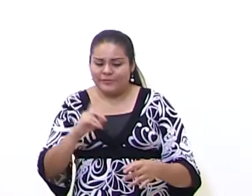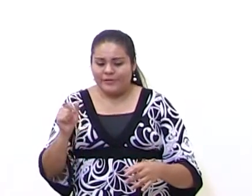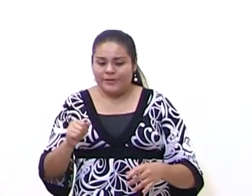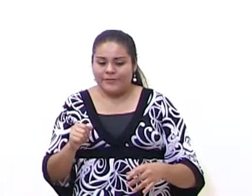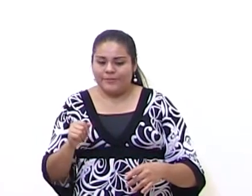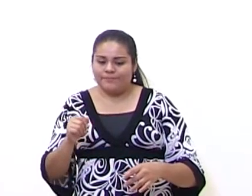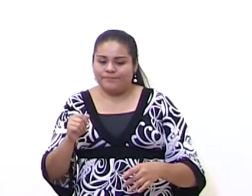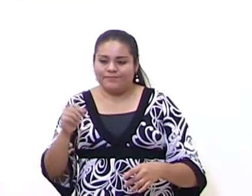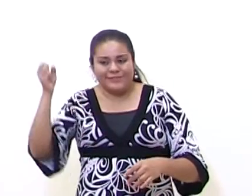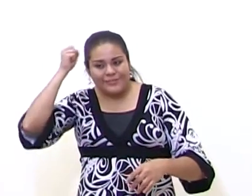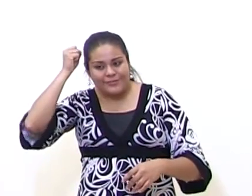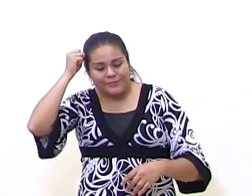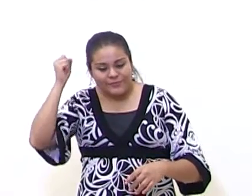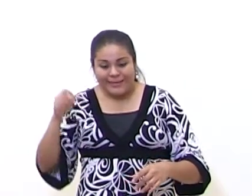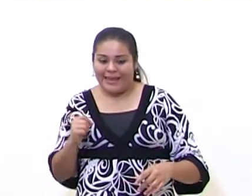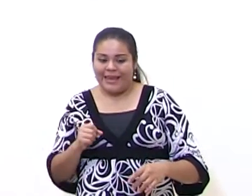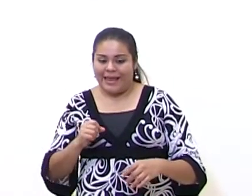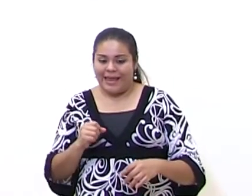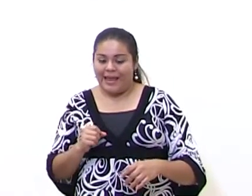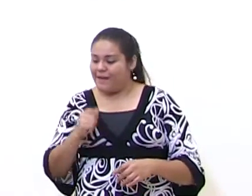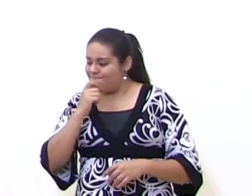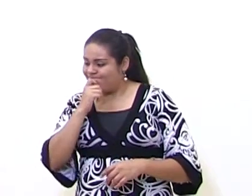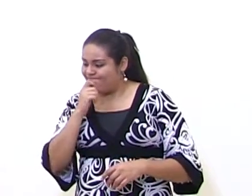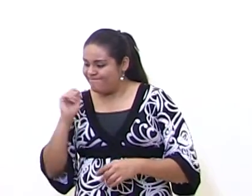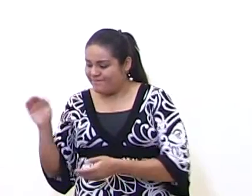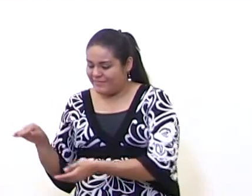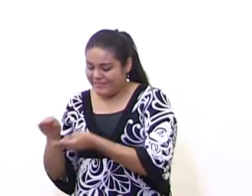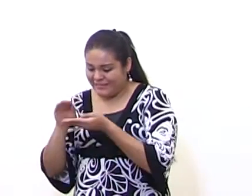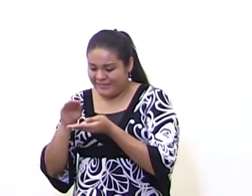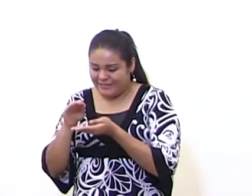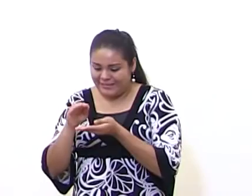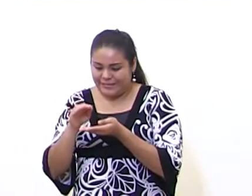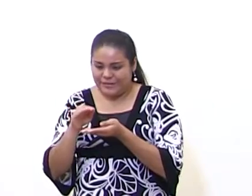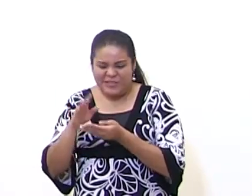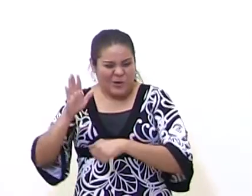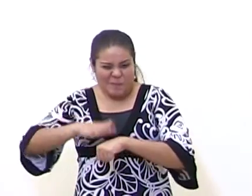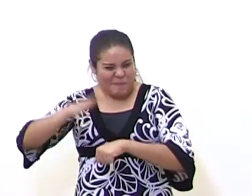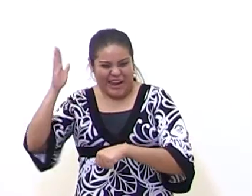Que sus camelias se murieron. Entonces,